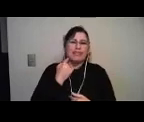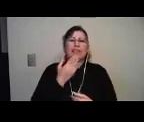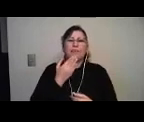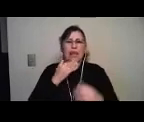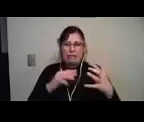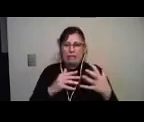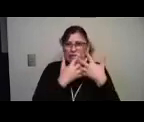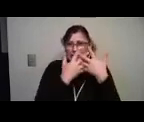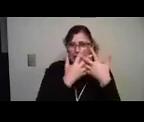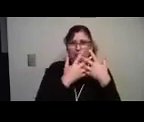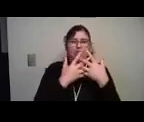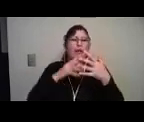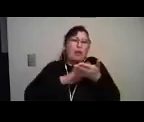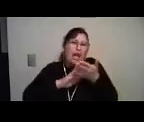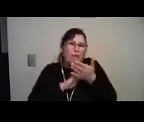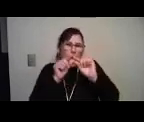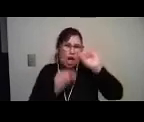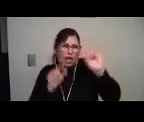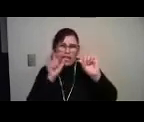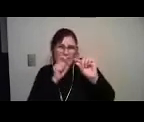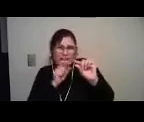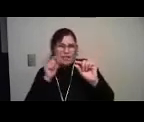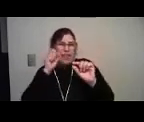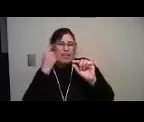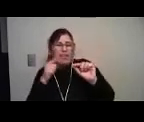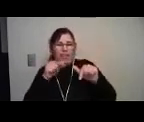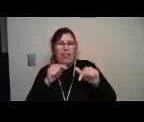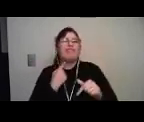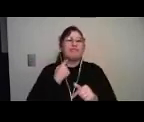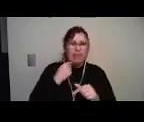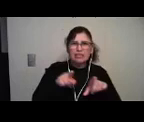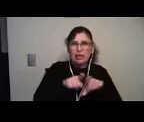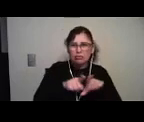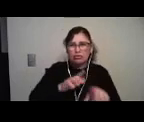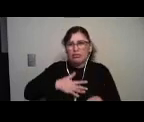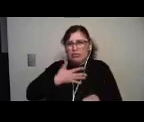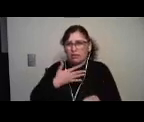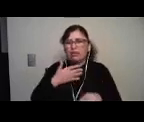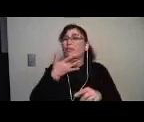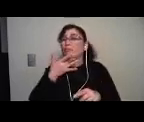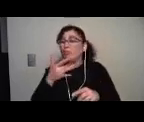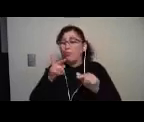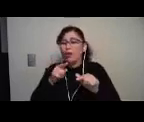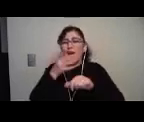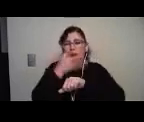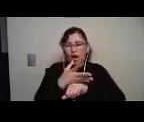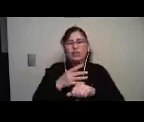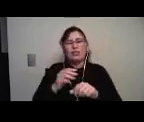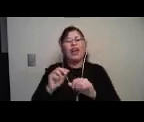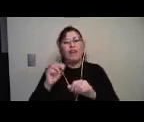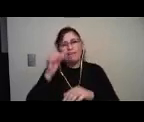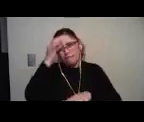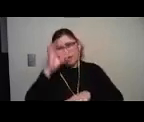vascular, ¿cierto? ¿Ya? Y es parte de lo que podría provocar también una patología o